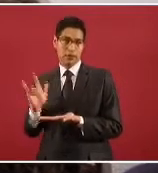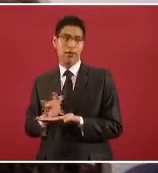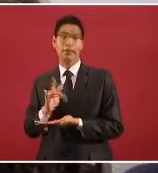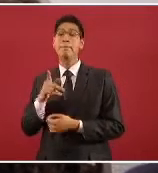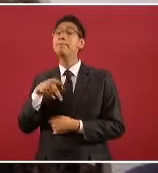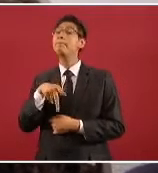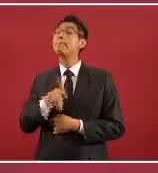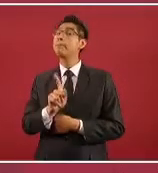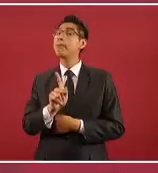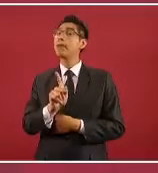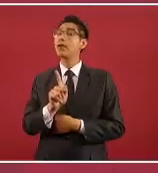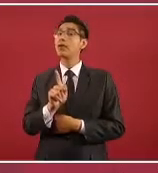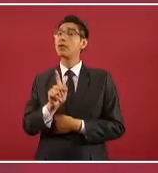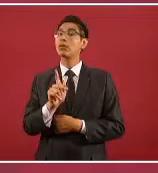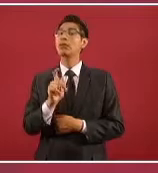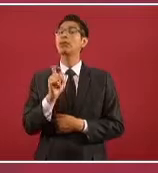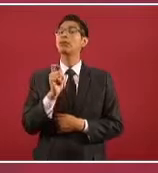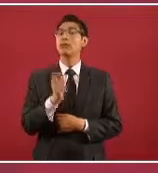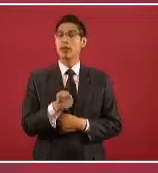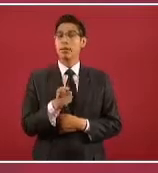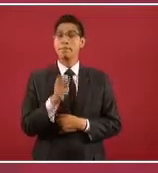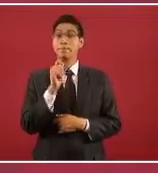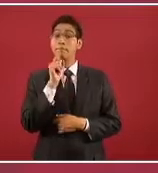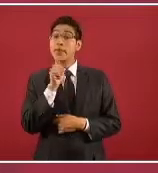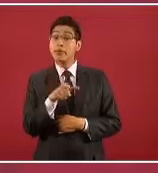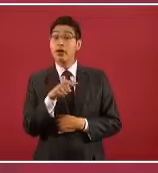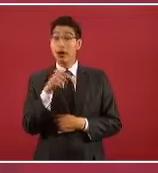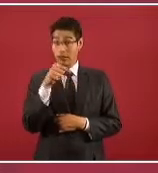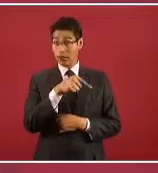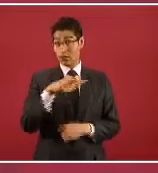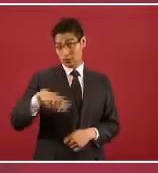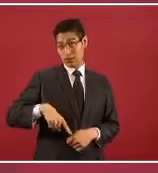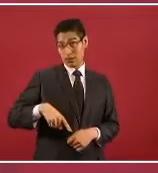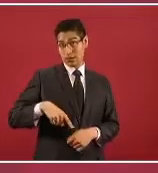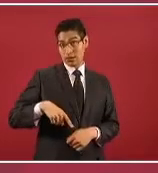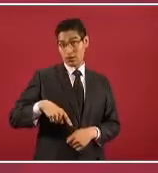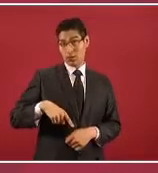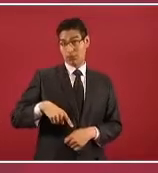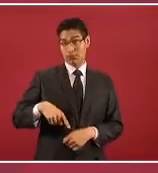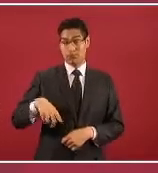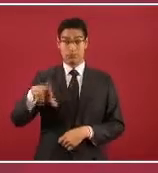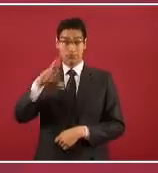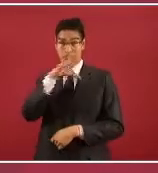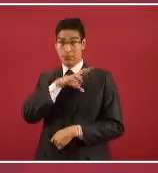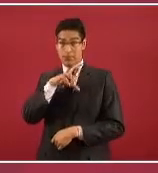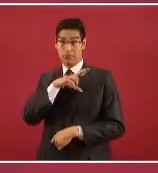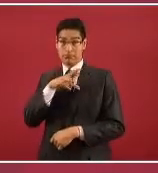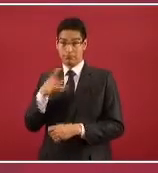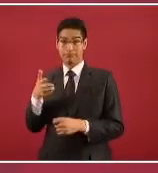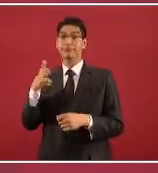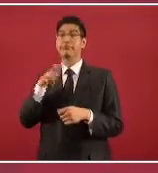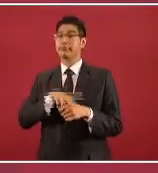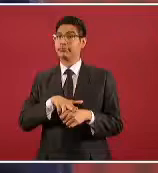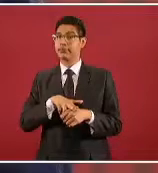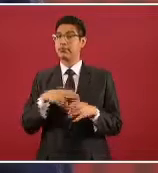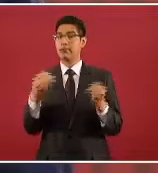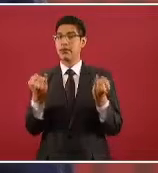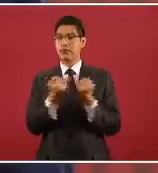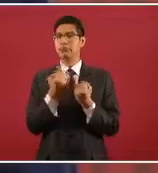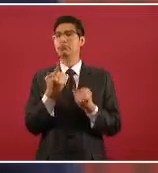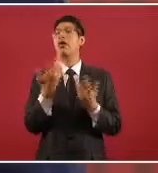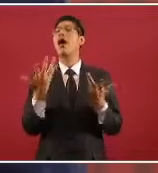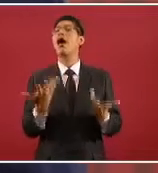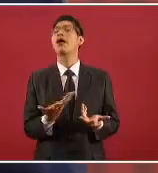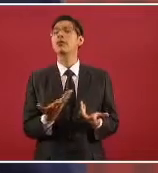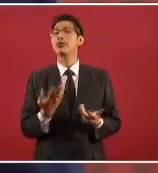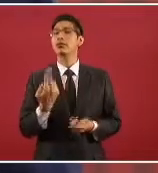pero siempre y cuando, tanto en el sector público como en el sector privado, se